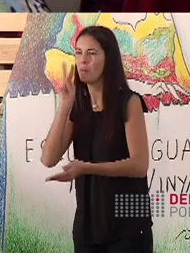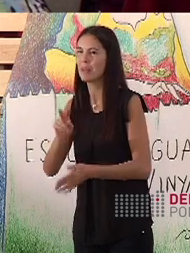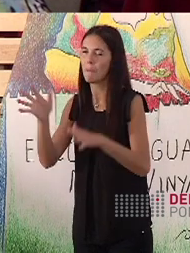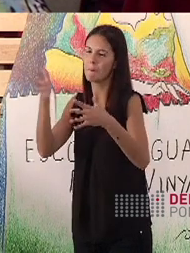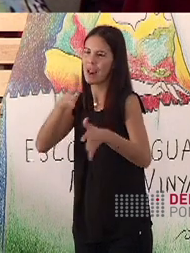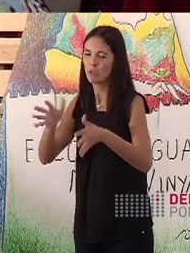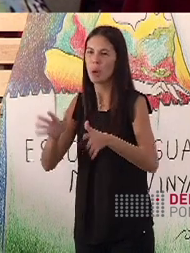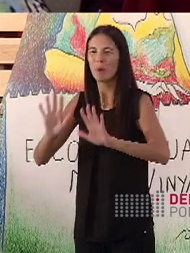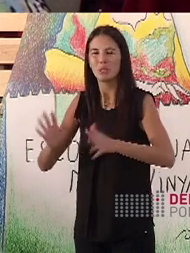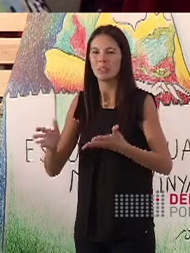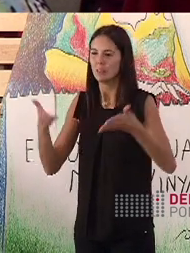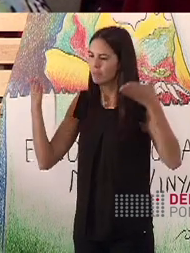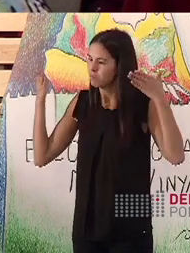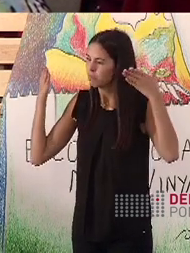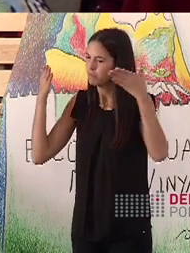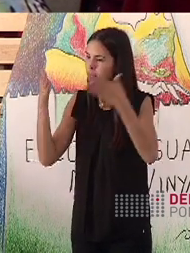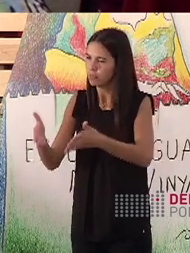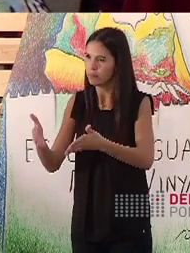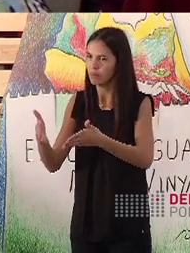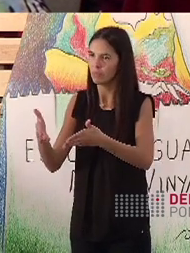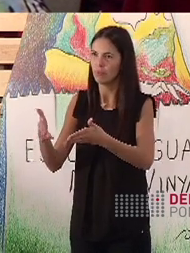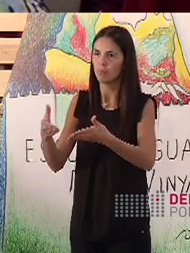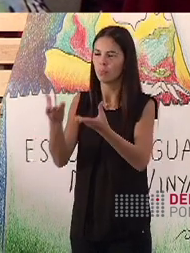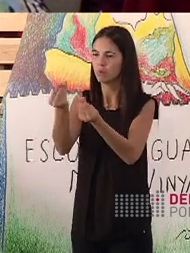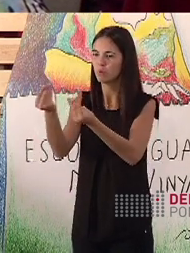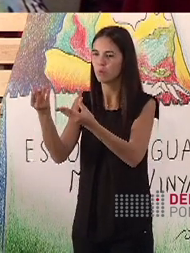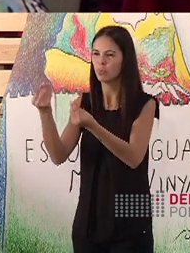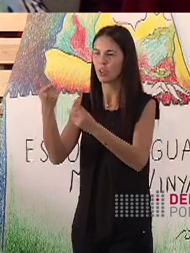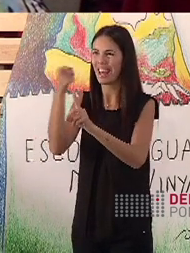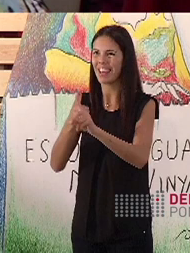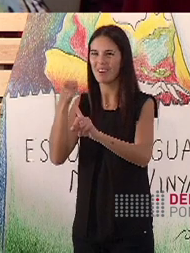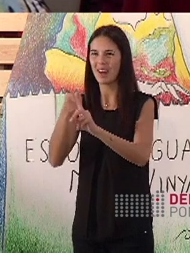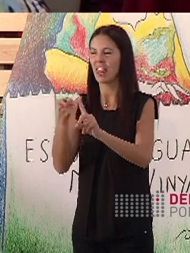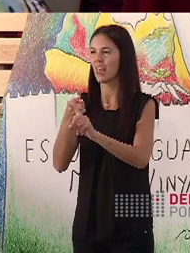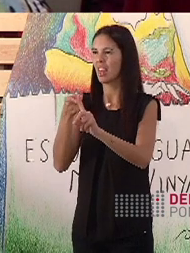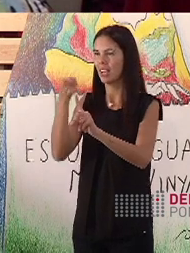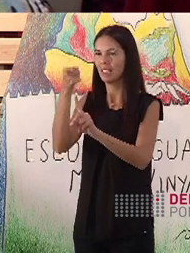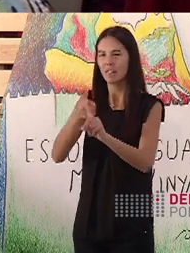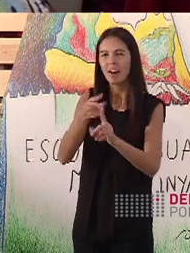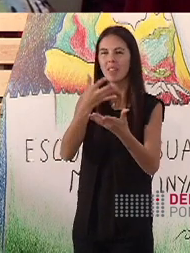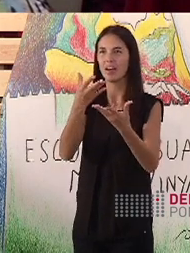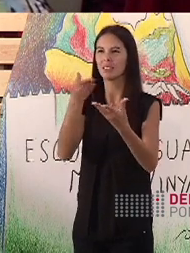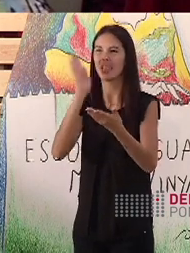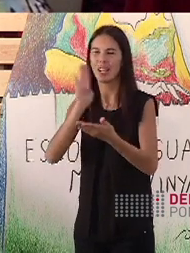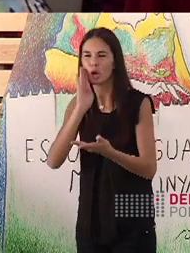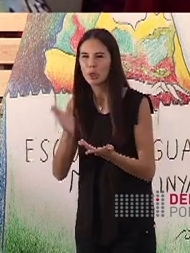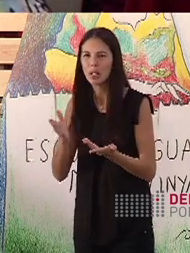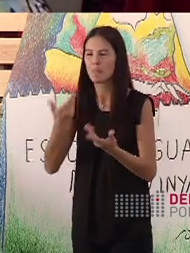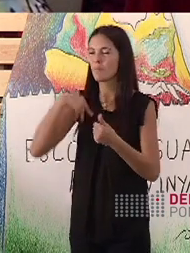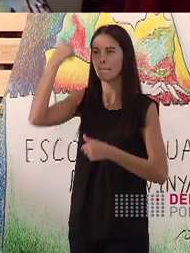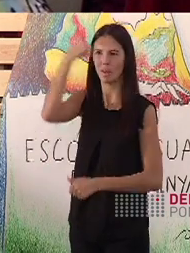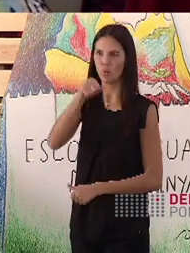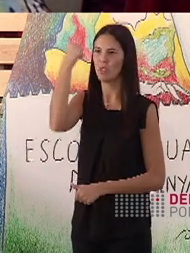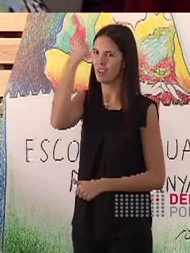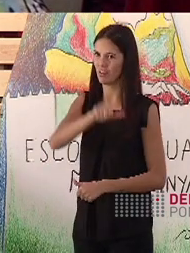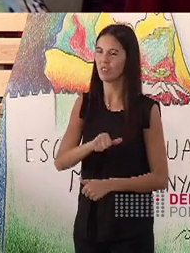más o menos, pero tildadas, ¿no?, de referentes y de eróticas